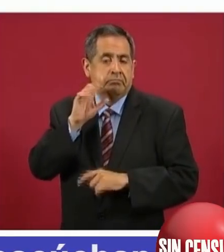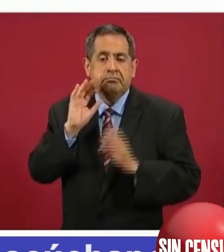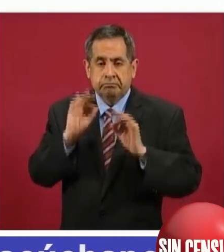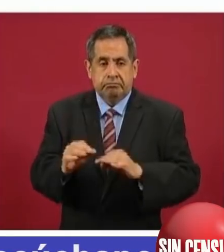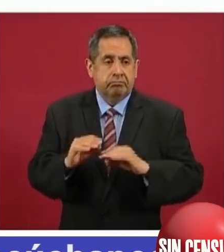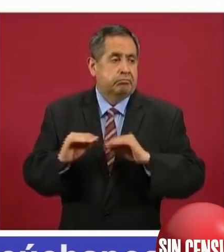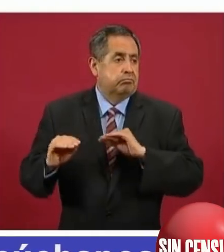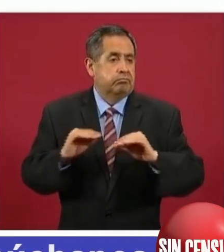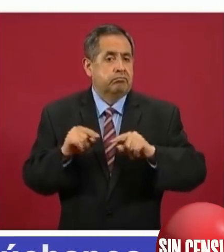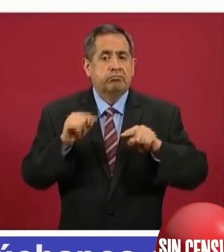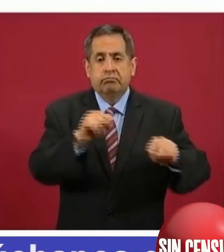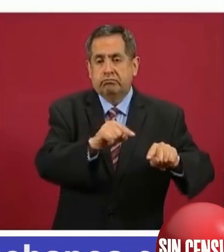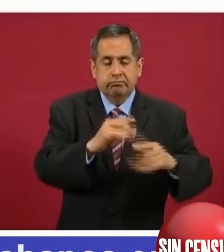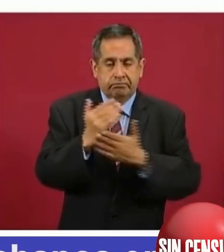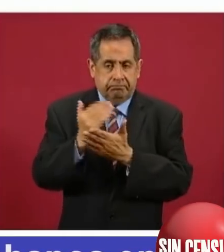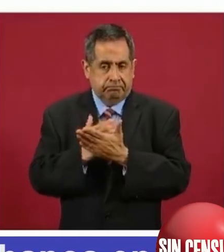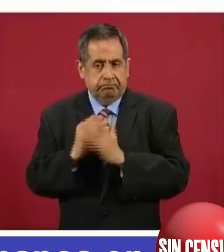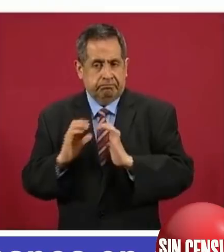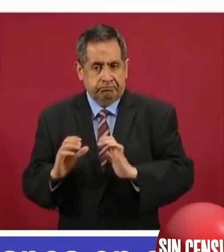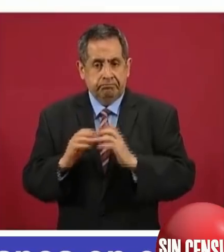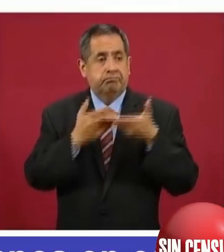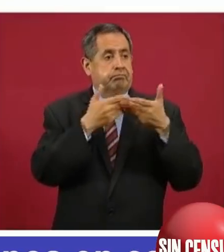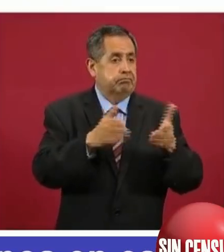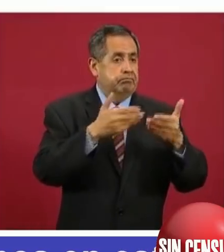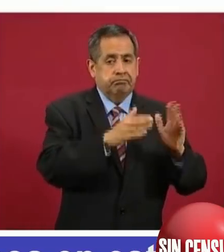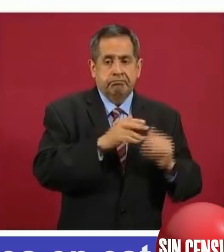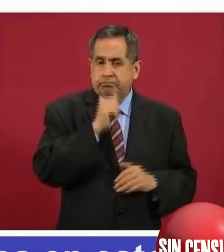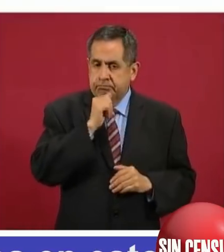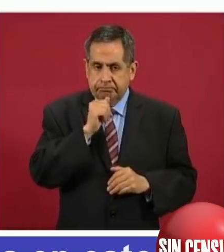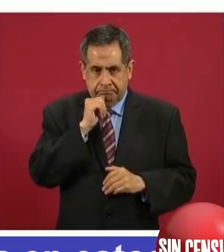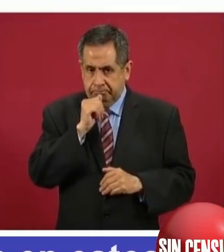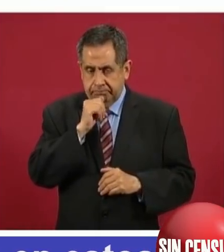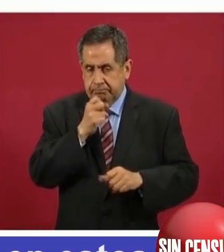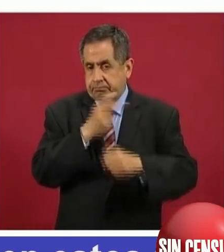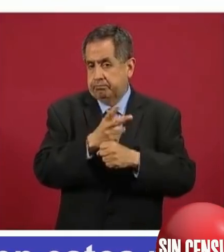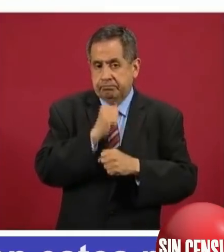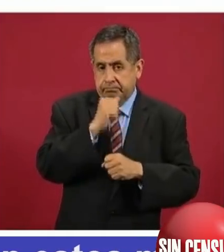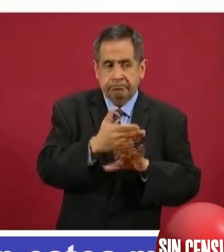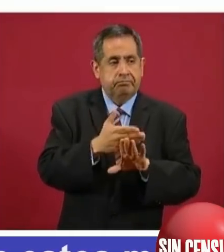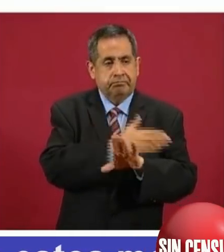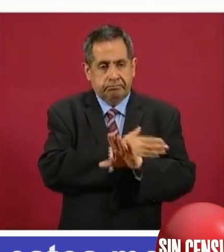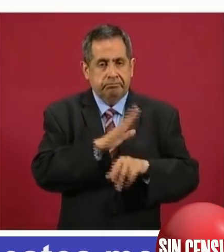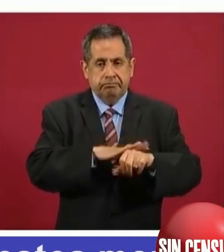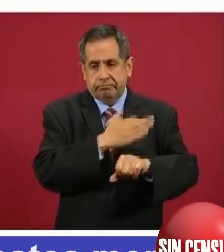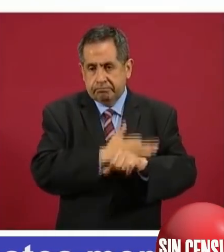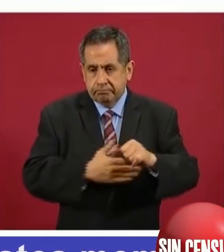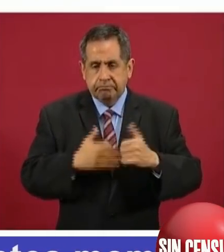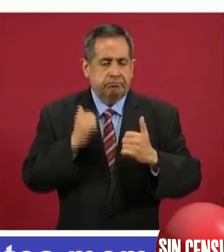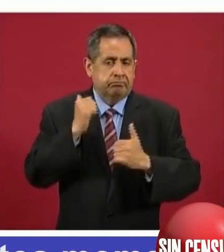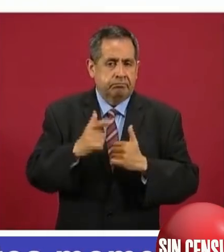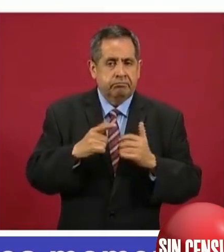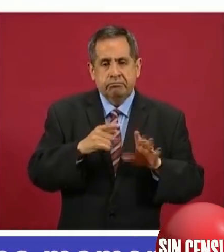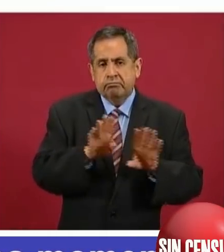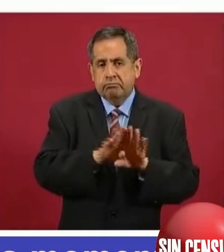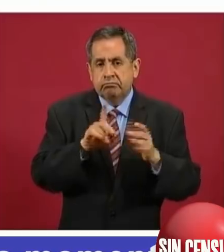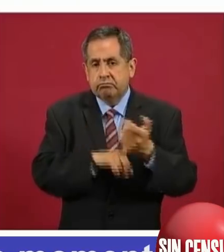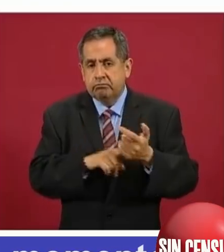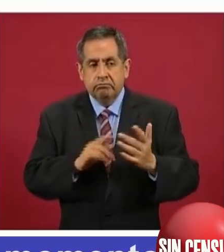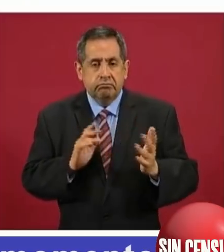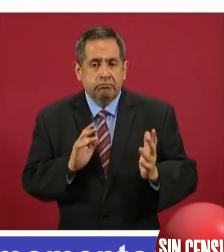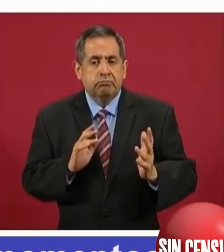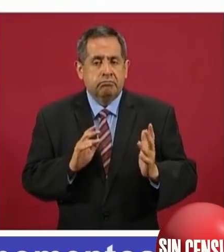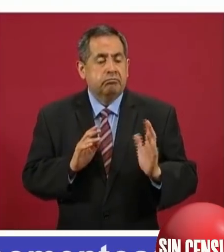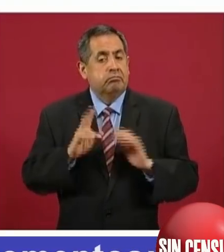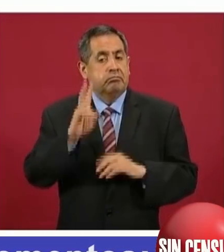de la movilidad en el espacio público, que no abran tan tempranamente actividades comerciales, sobre todo que impliquen mucho